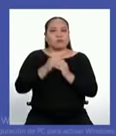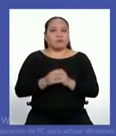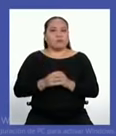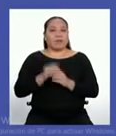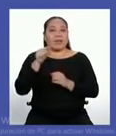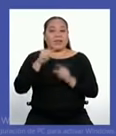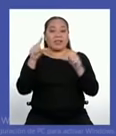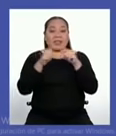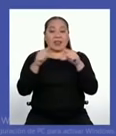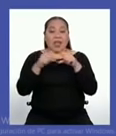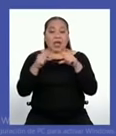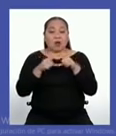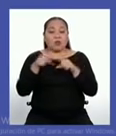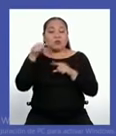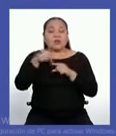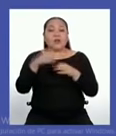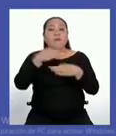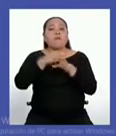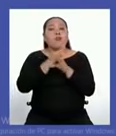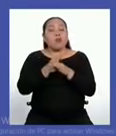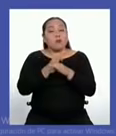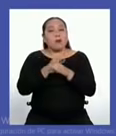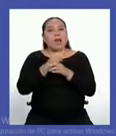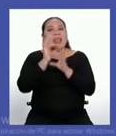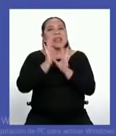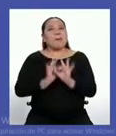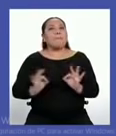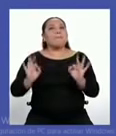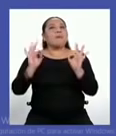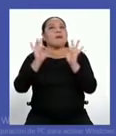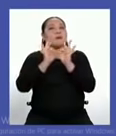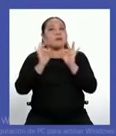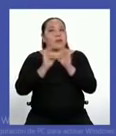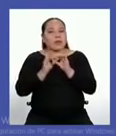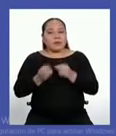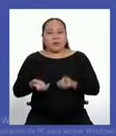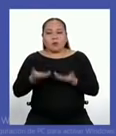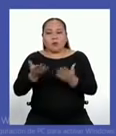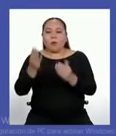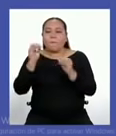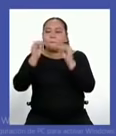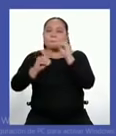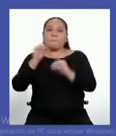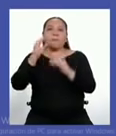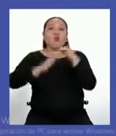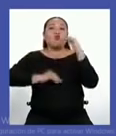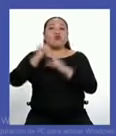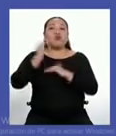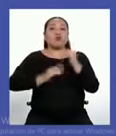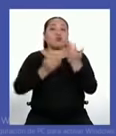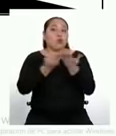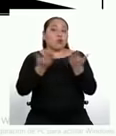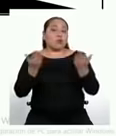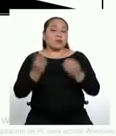triángulo es una forma geométrica muy importante al momento de abordar sistemas estructurales o